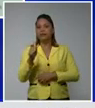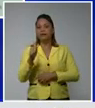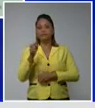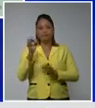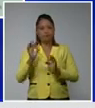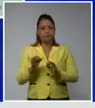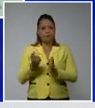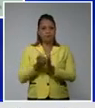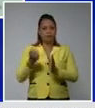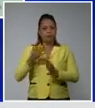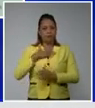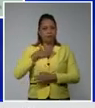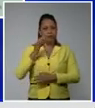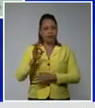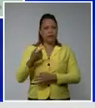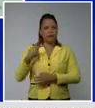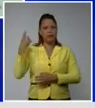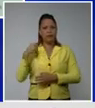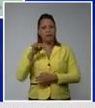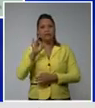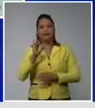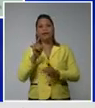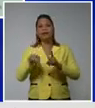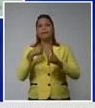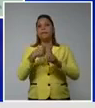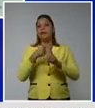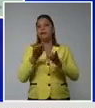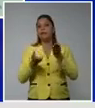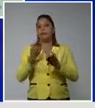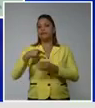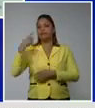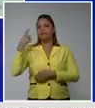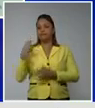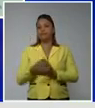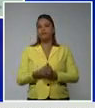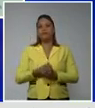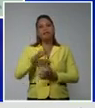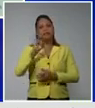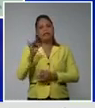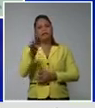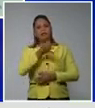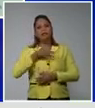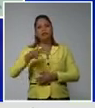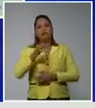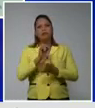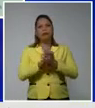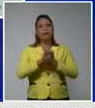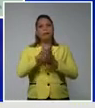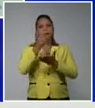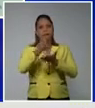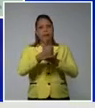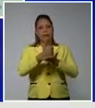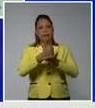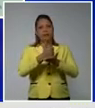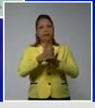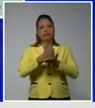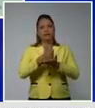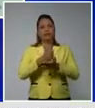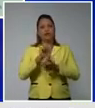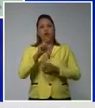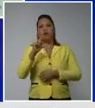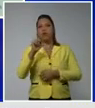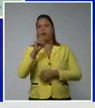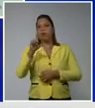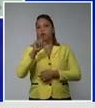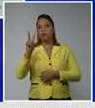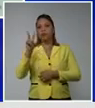ayer, 7 más que el día anterior, 7 del municipio Matanzas, 2 de Colón y 1 de Cárdenas.